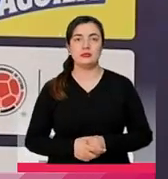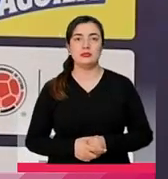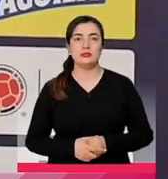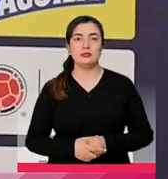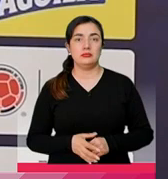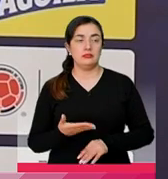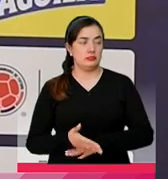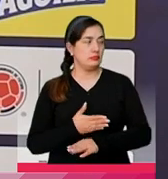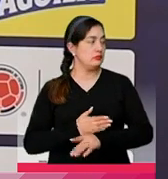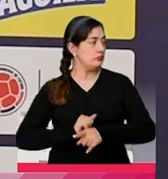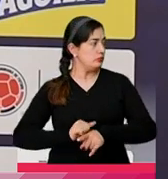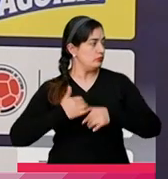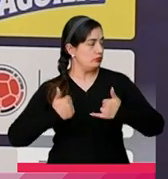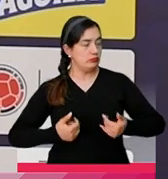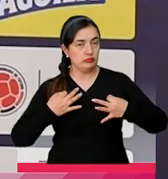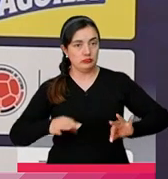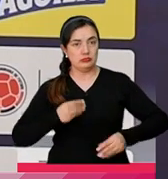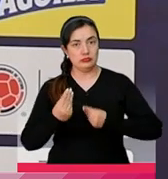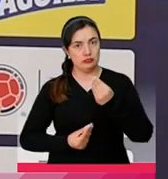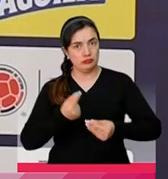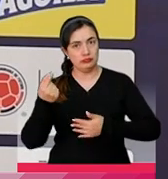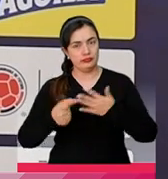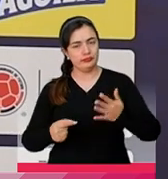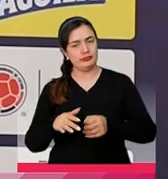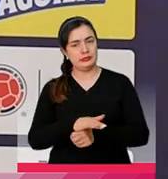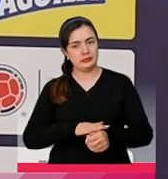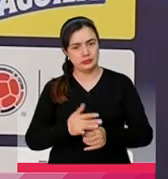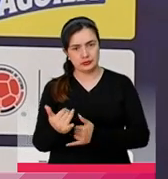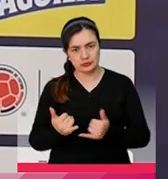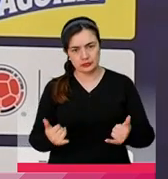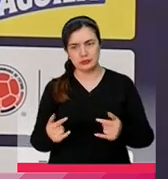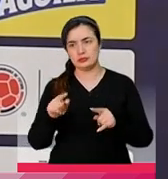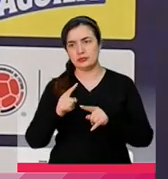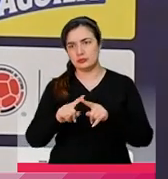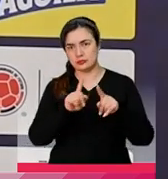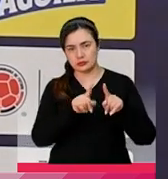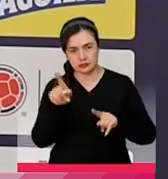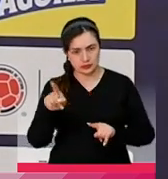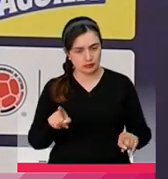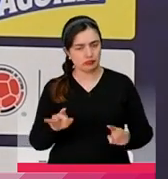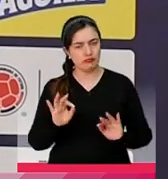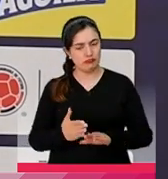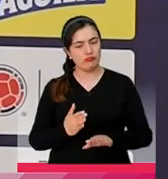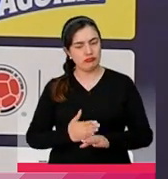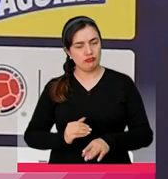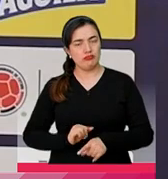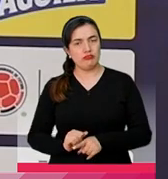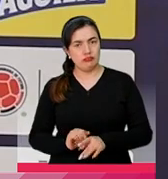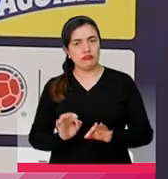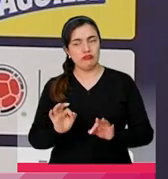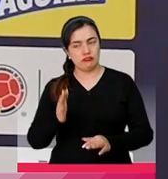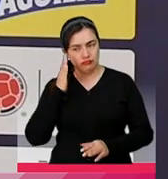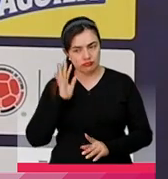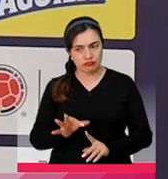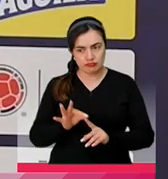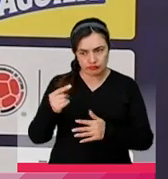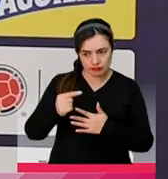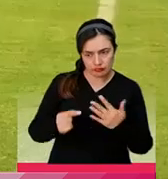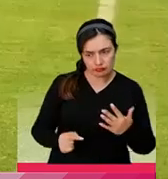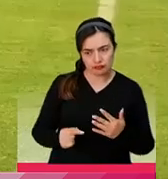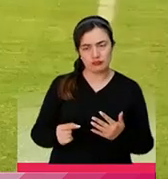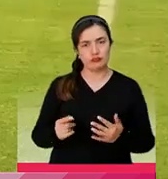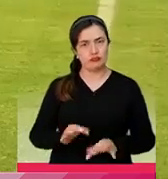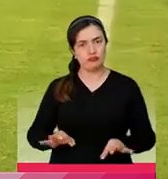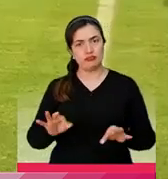hacer con las condiciones y las condicionantes que las reglas sociales nos dictaron